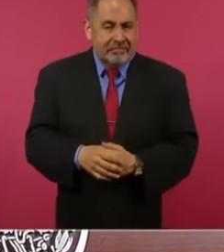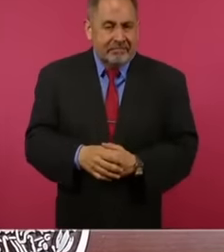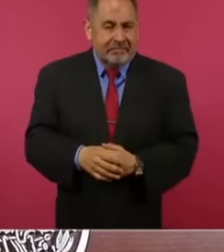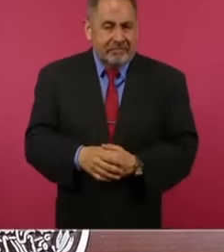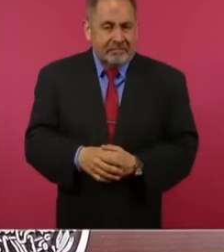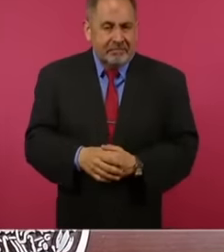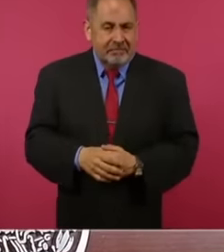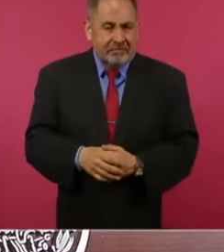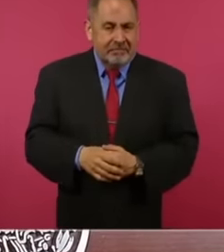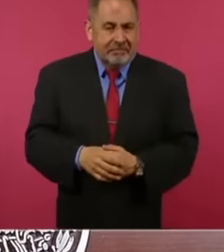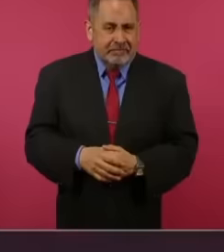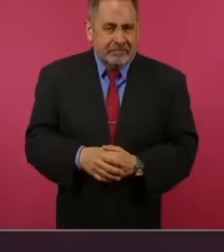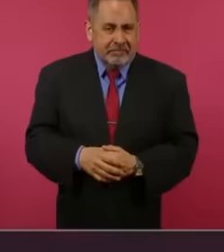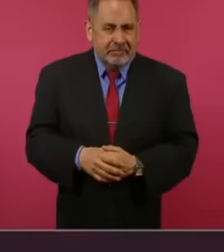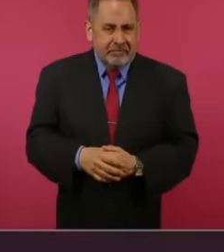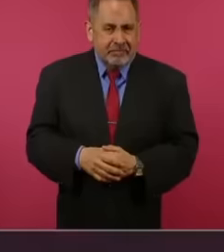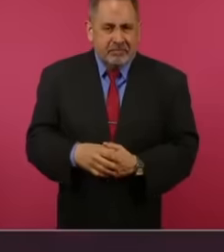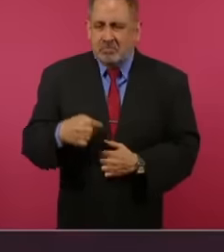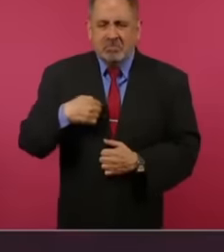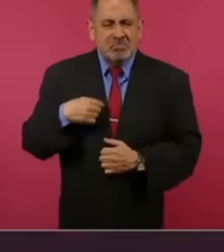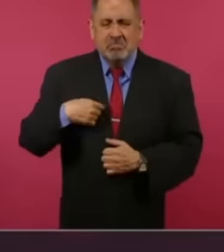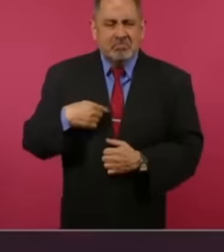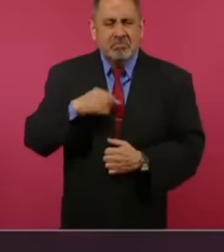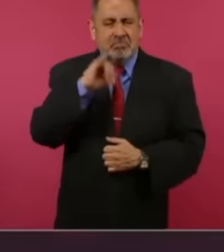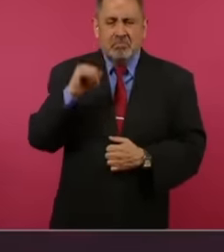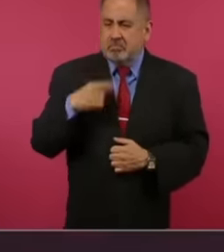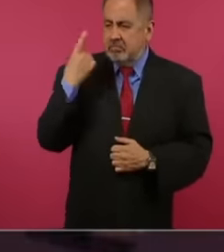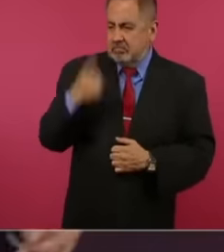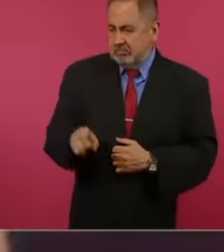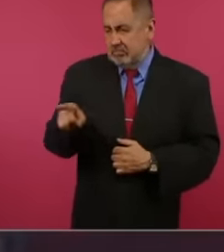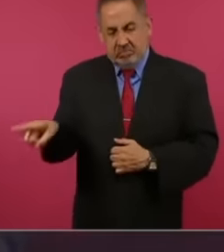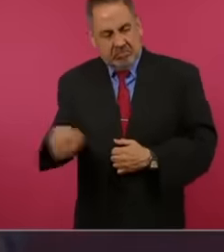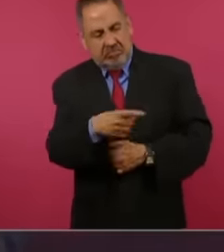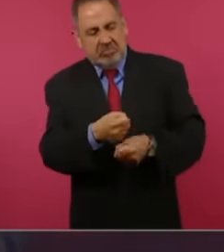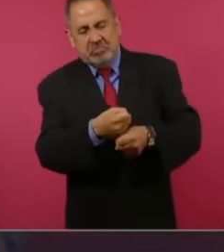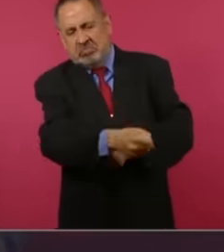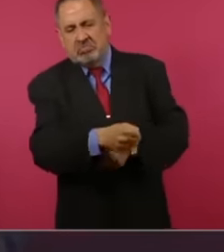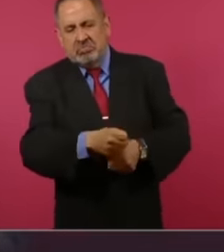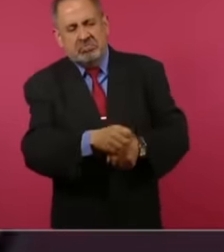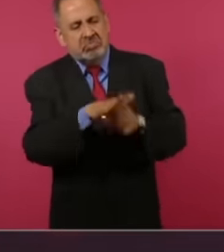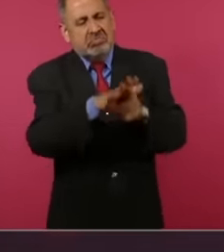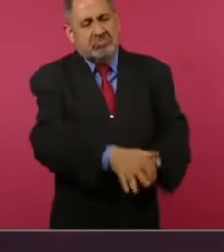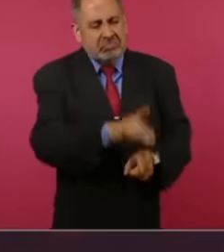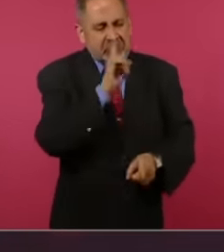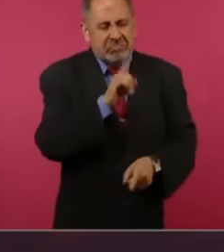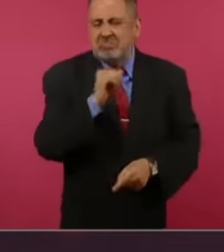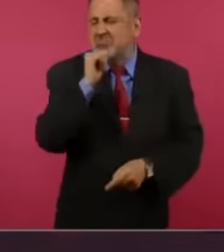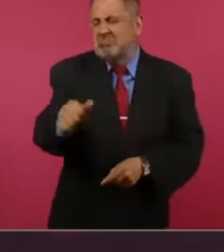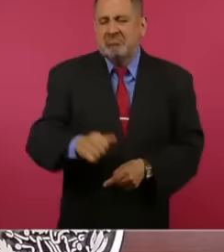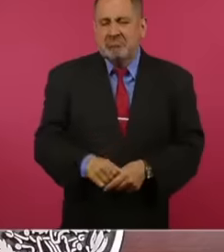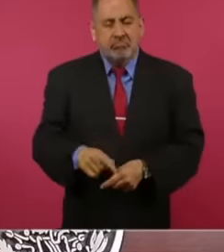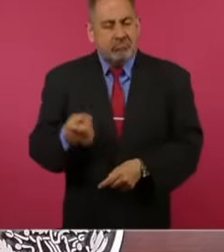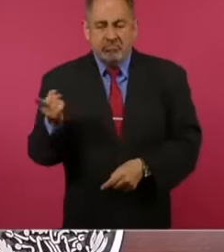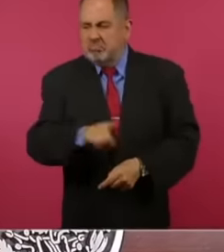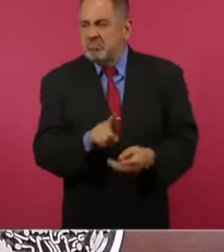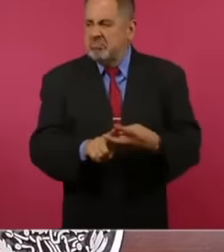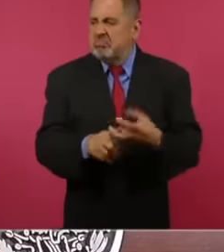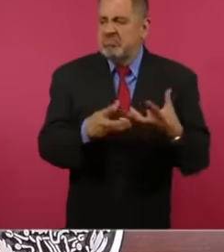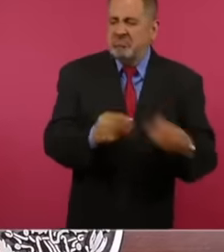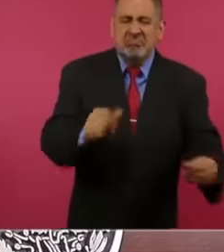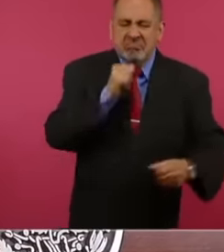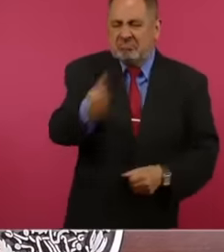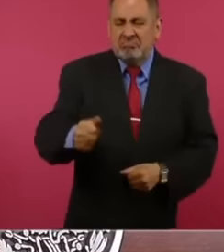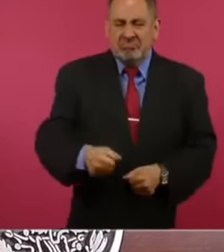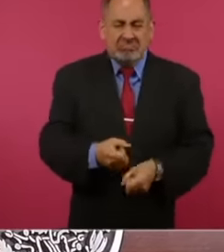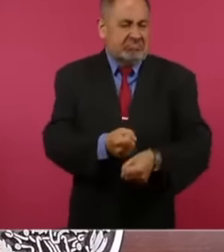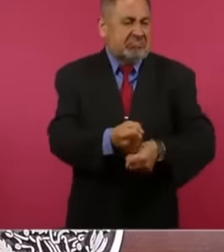es que no hemos reprimido a nadie, no hemos desaparecido a nadie, no hemos torturado